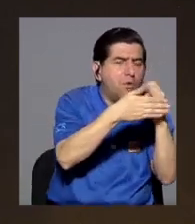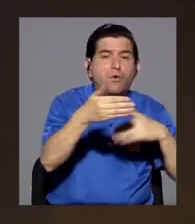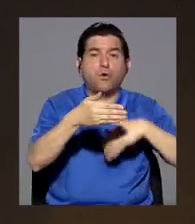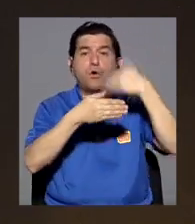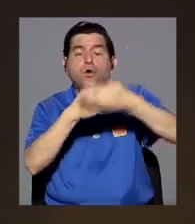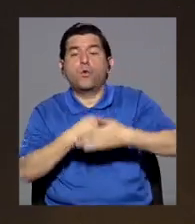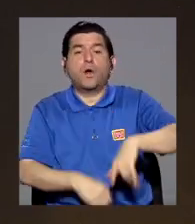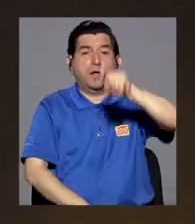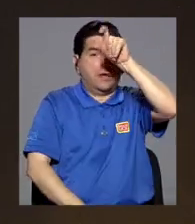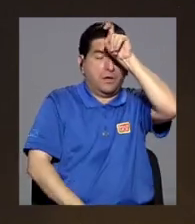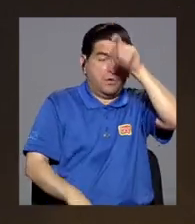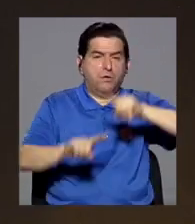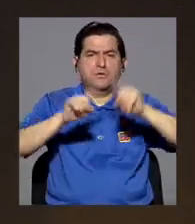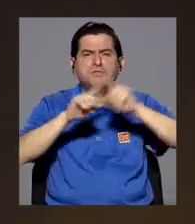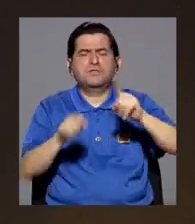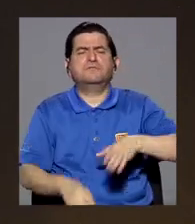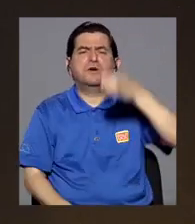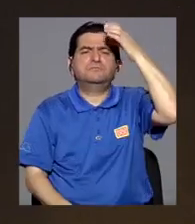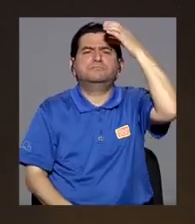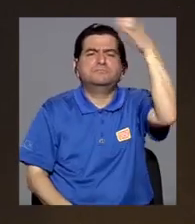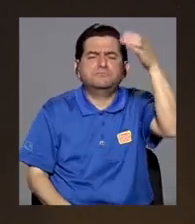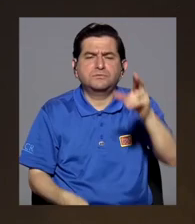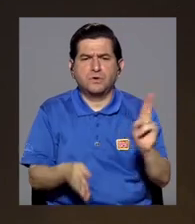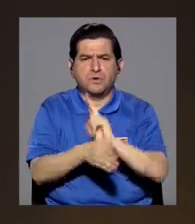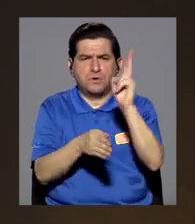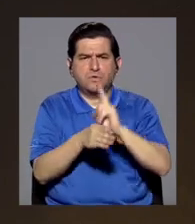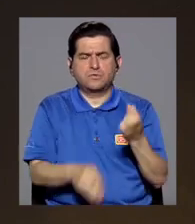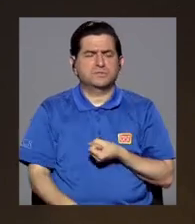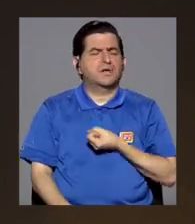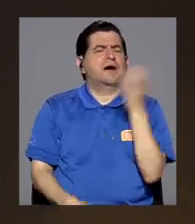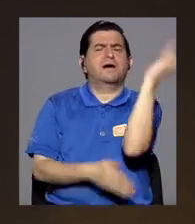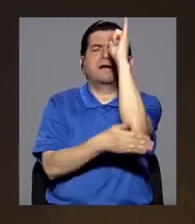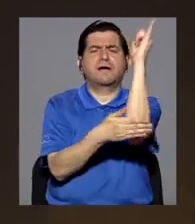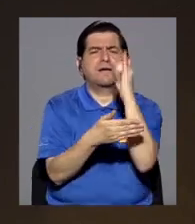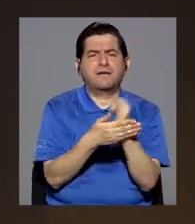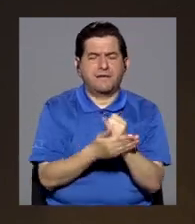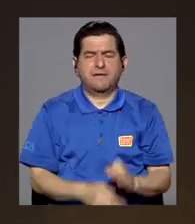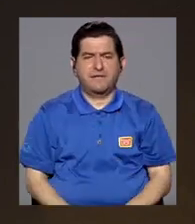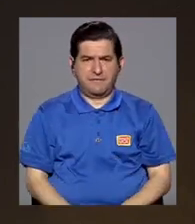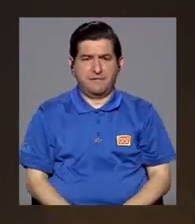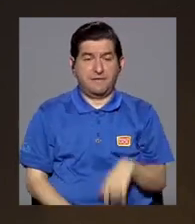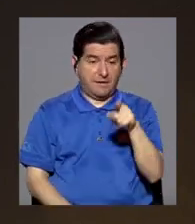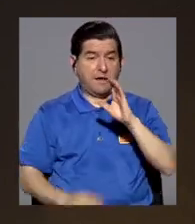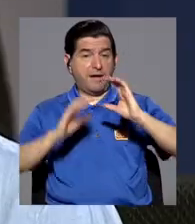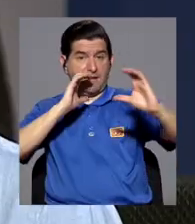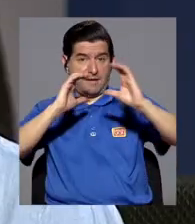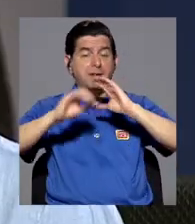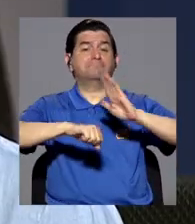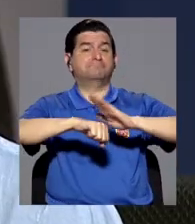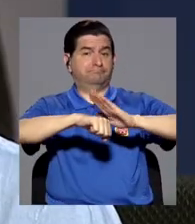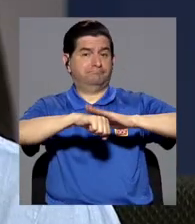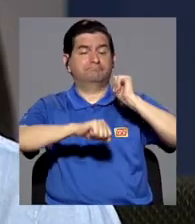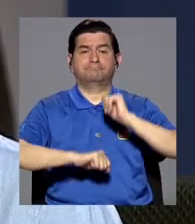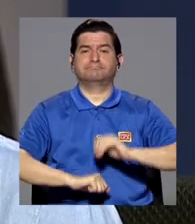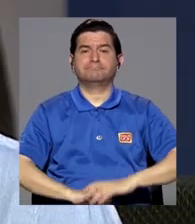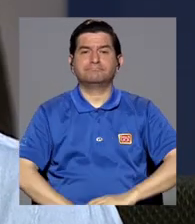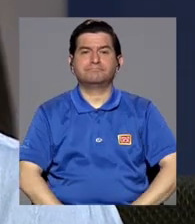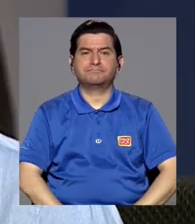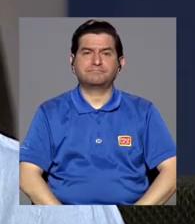también luego los egipcios y otras culturas han usado medios de expresión artísticos o la plástica para comunicarse